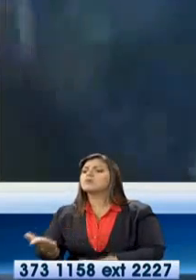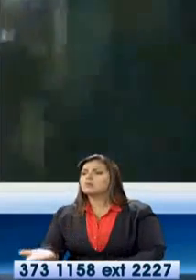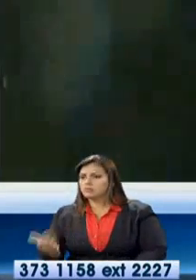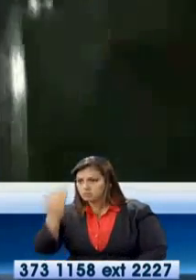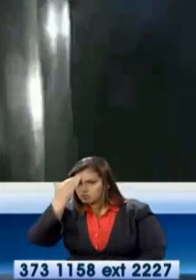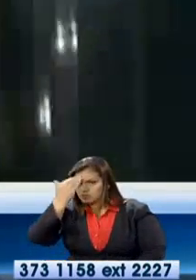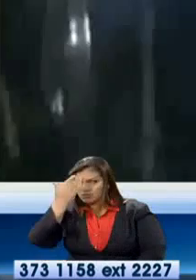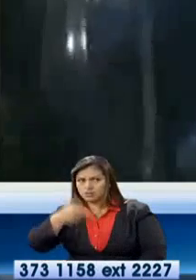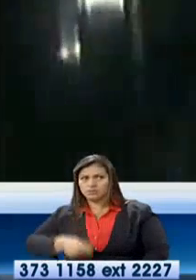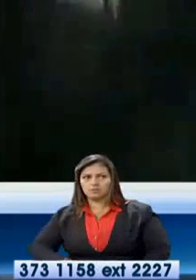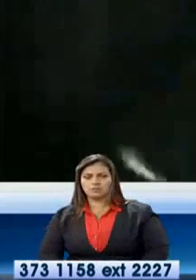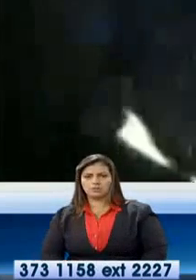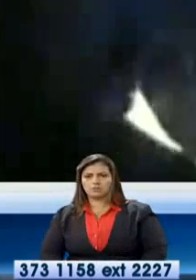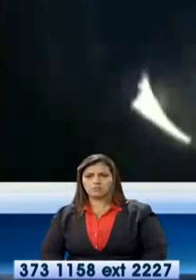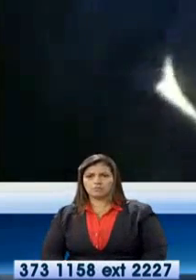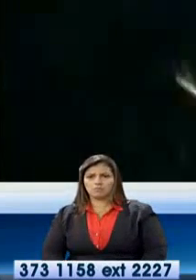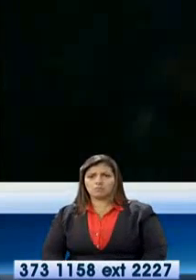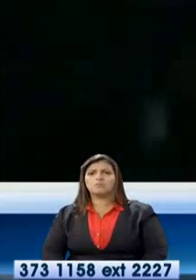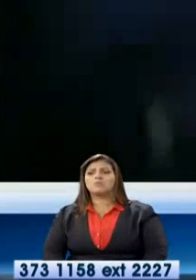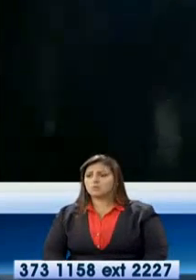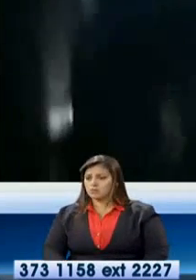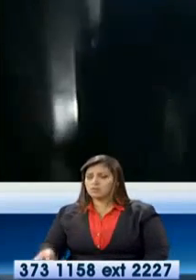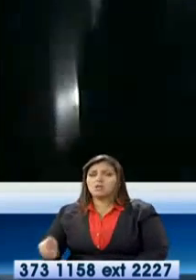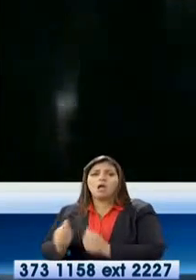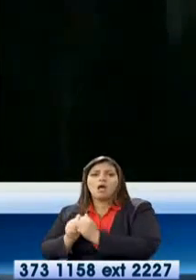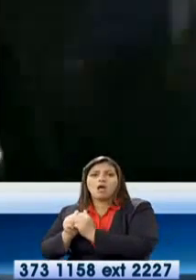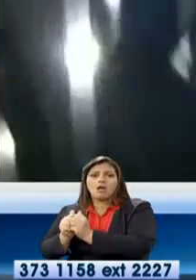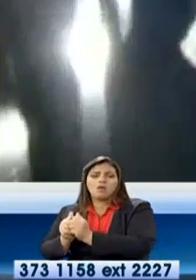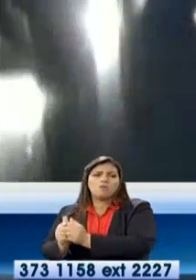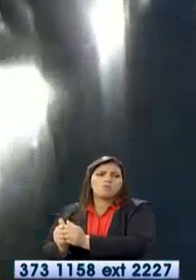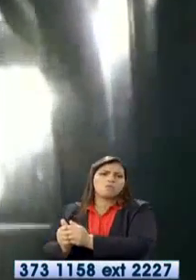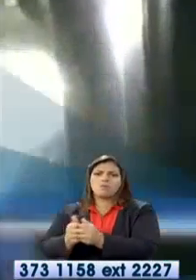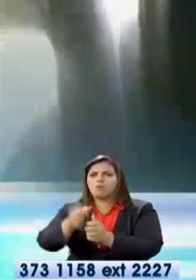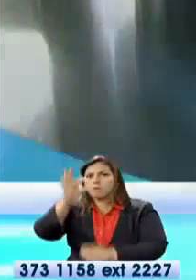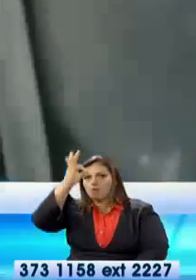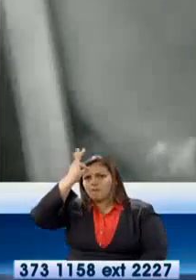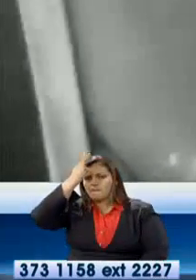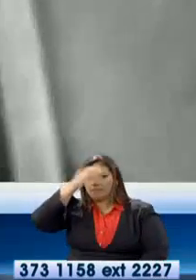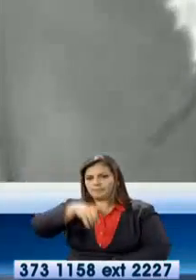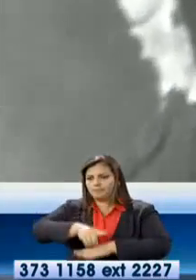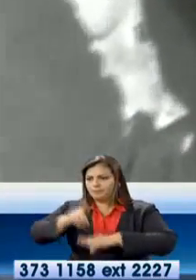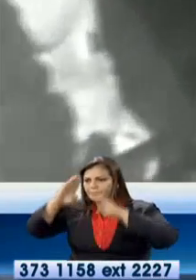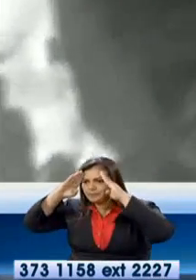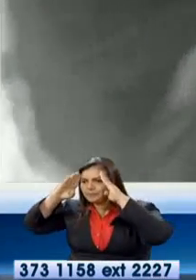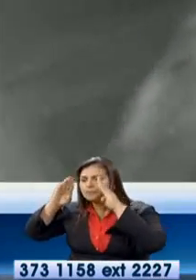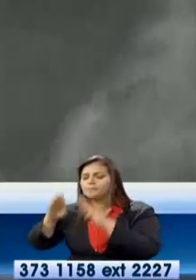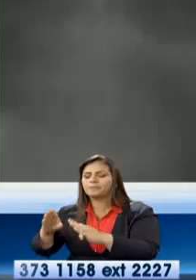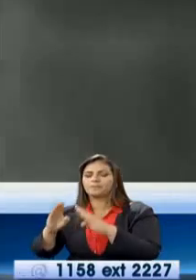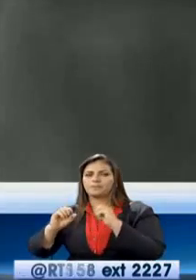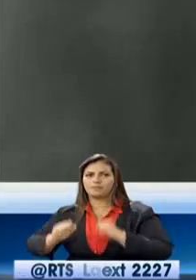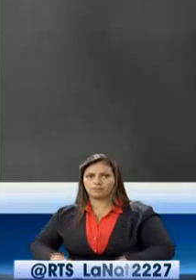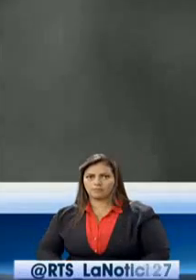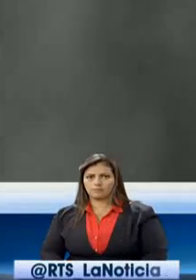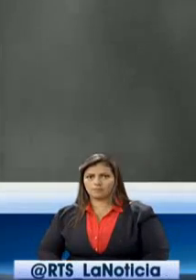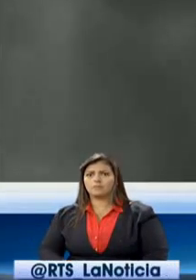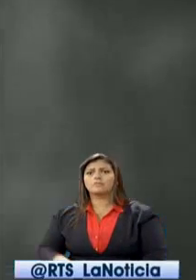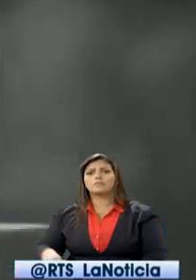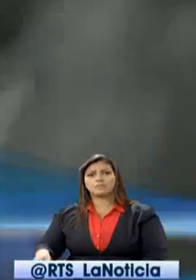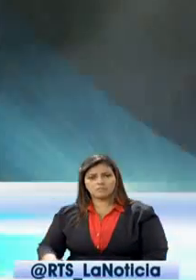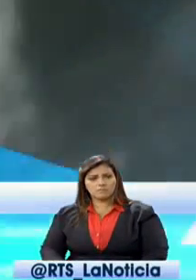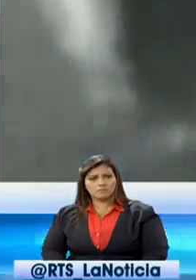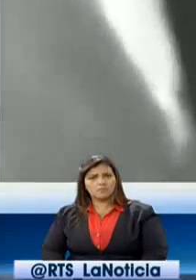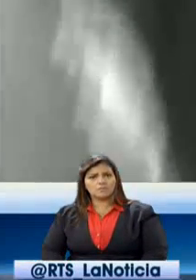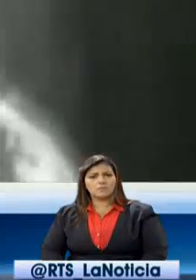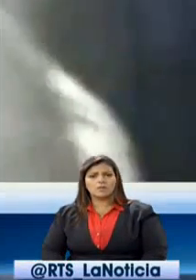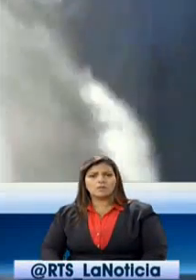La joven fue trasladada al hospital Resola para ser atendida. Lo increíble del caso es que la mujer no llegó